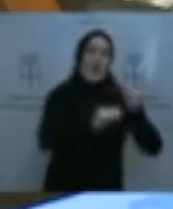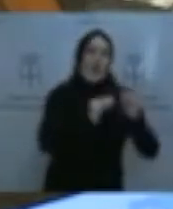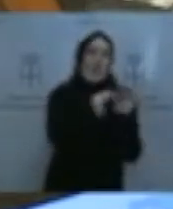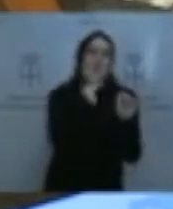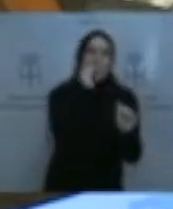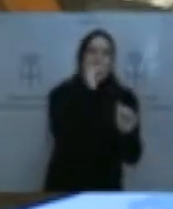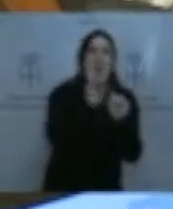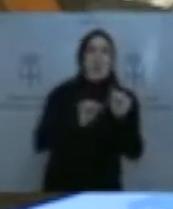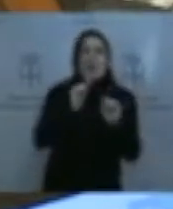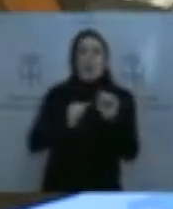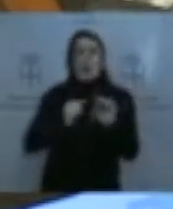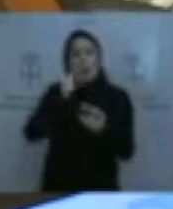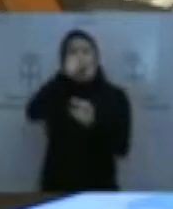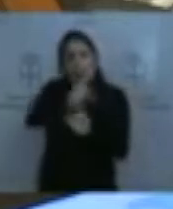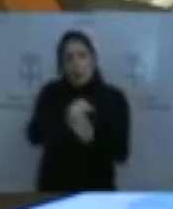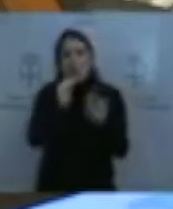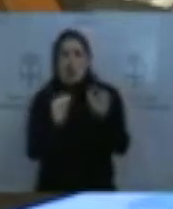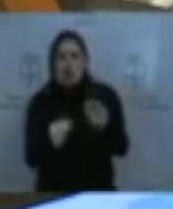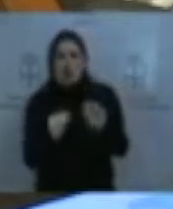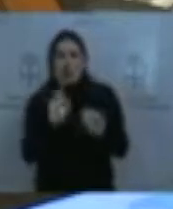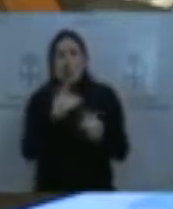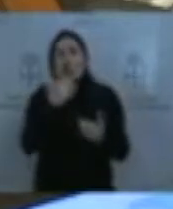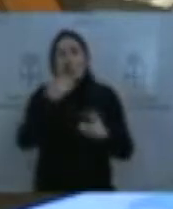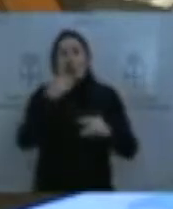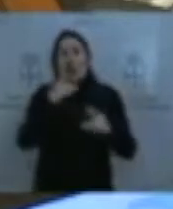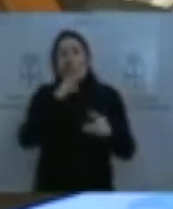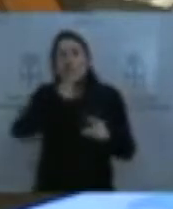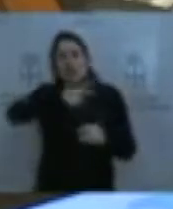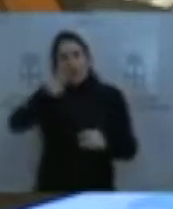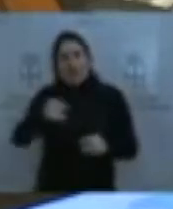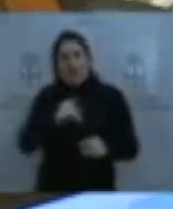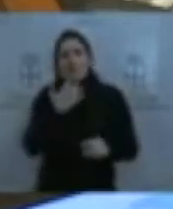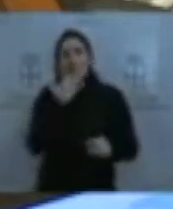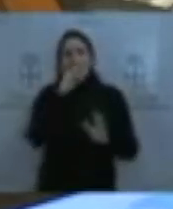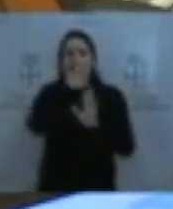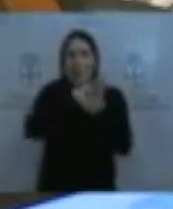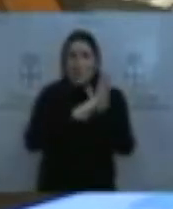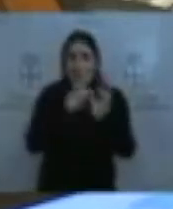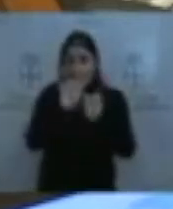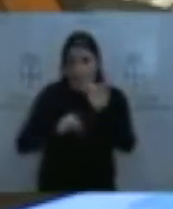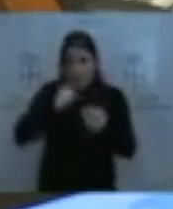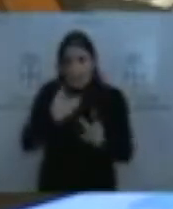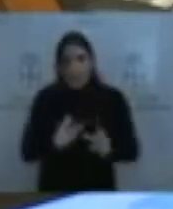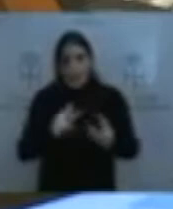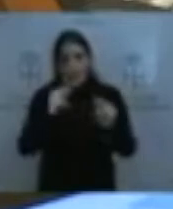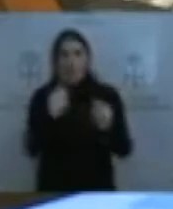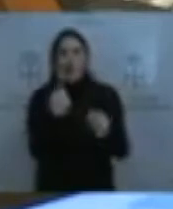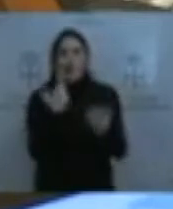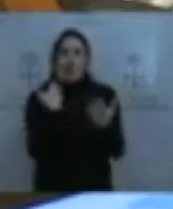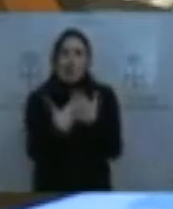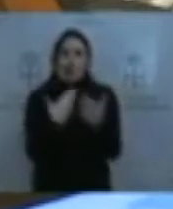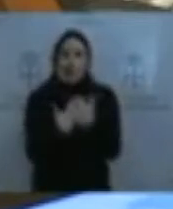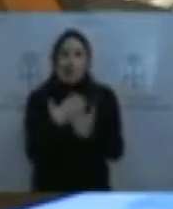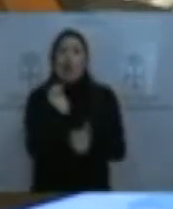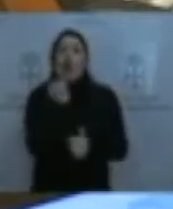en obligaciones reconocidas es menor, pero eso se debe a distintas cosas, como por ejemplo programas que acaban al año siguiente, pendientes de justificación o